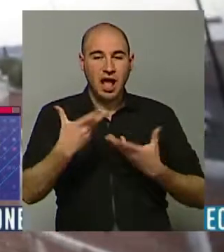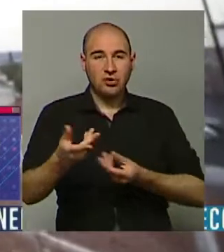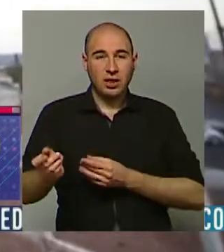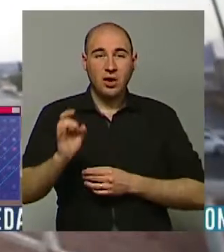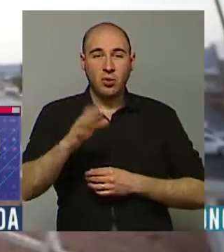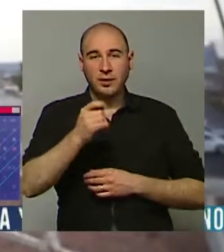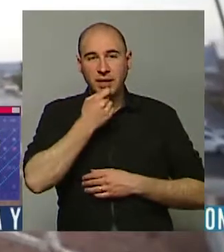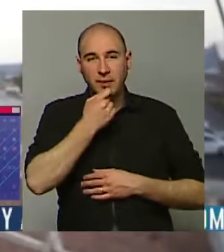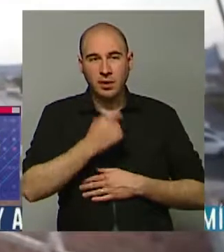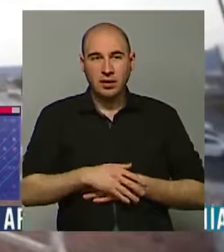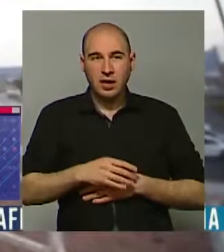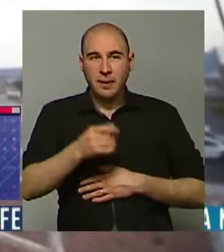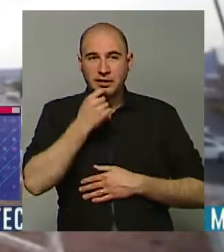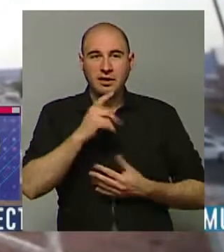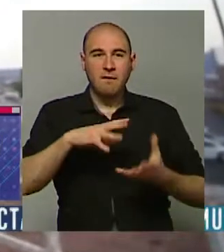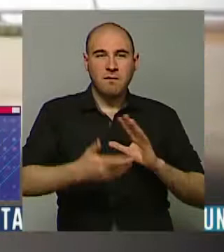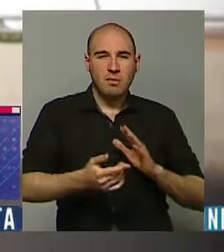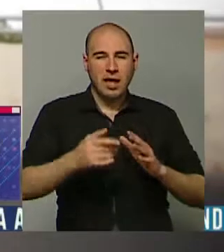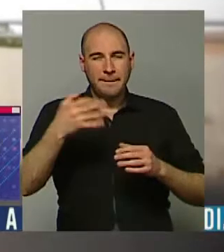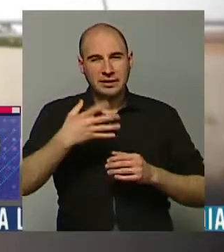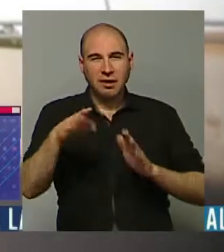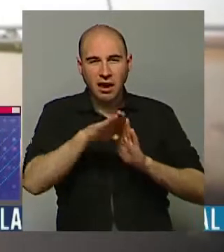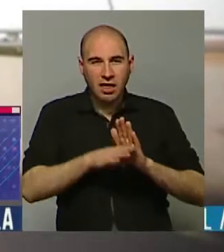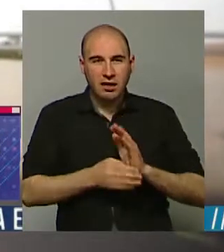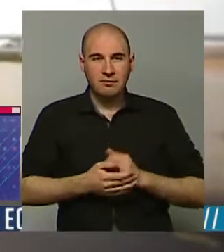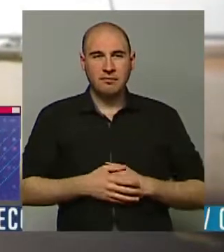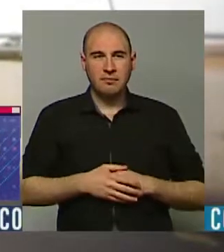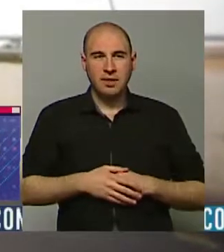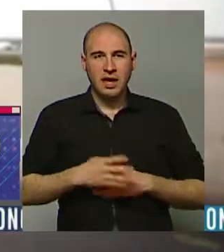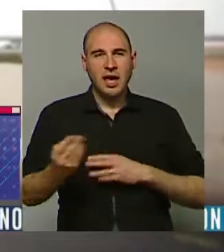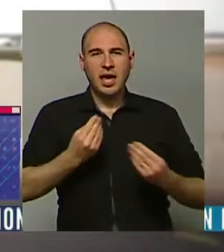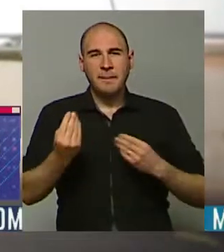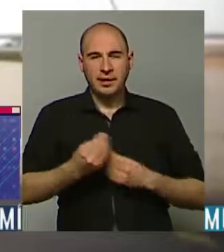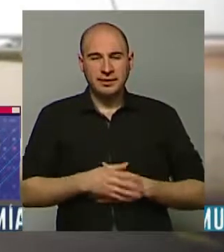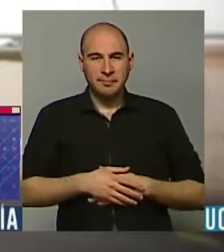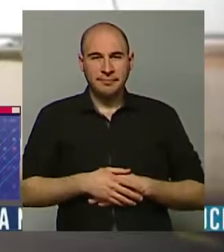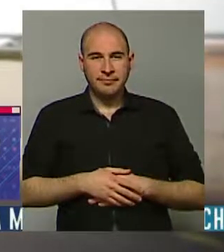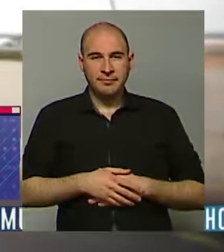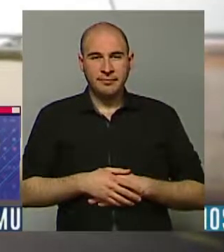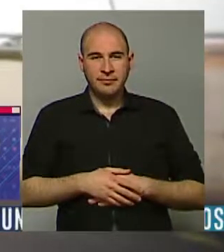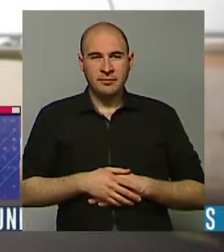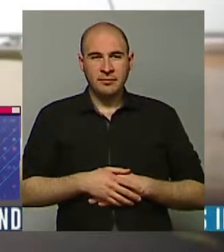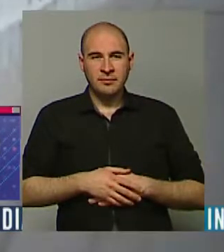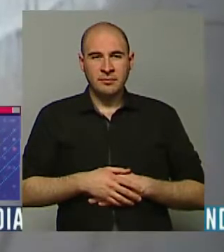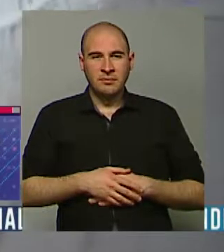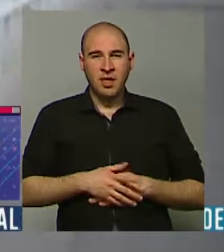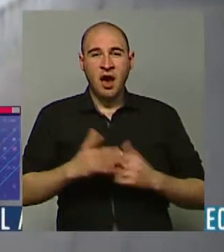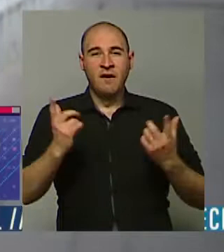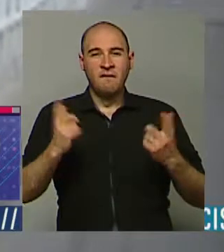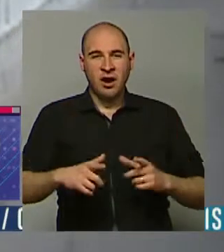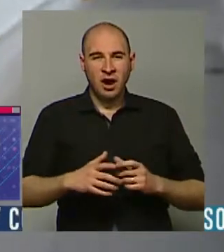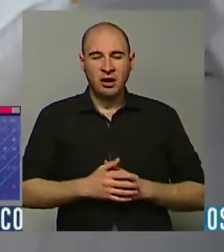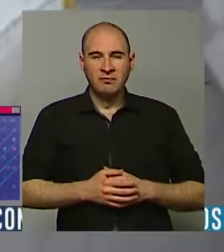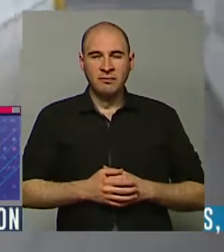excepto que tenga un, digamos, un estilo puntual y específico. Ahora, ¿qué pasa con esto? El foro, uno